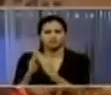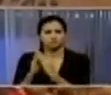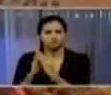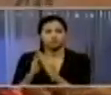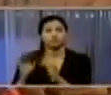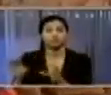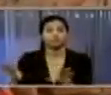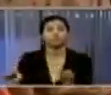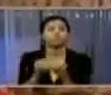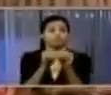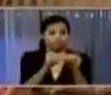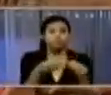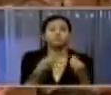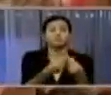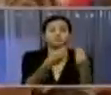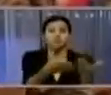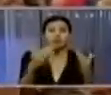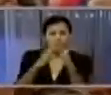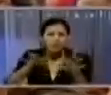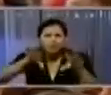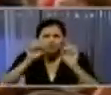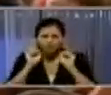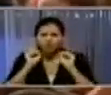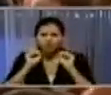se entiende?